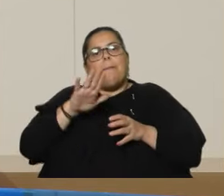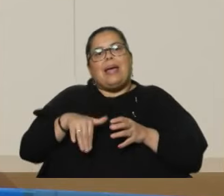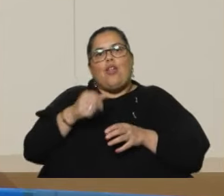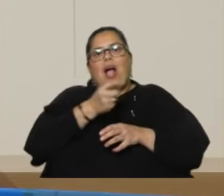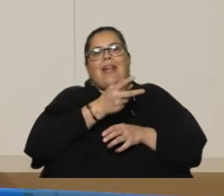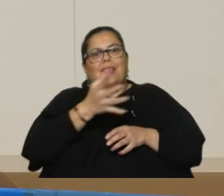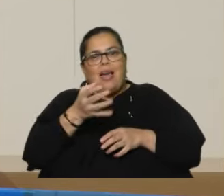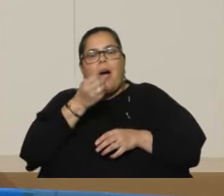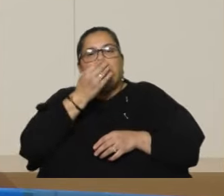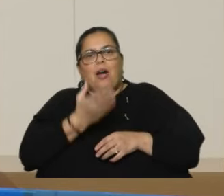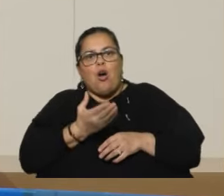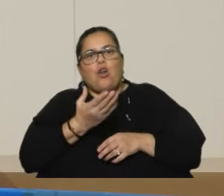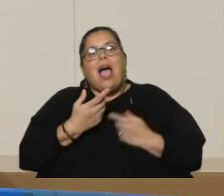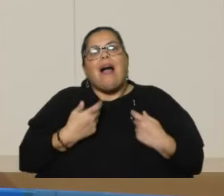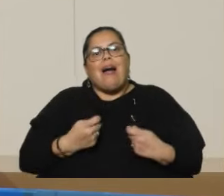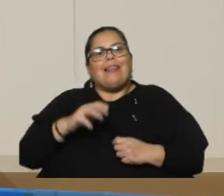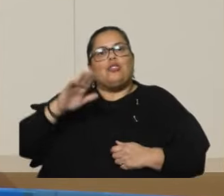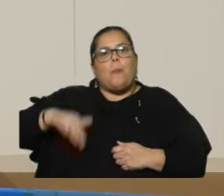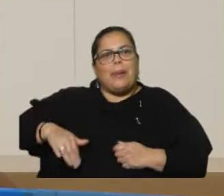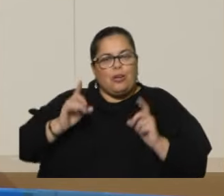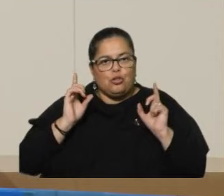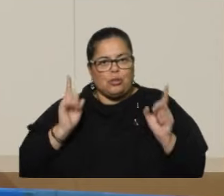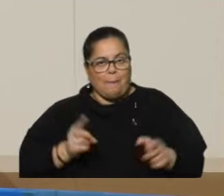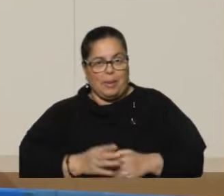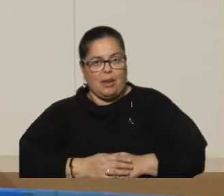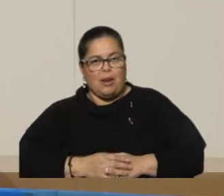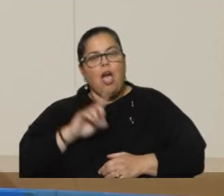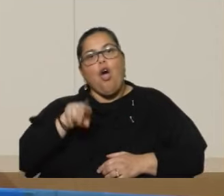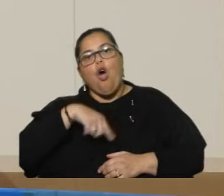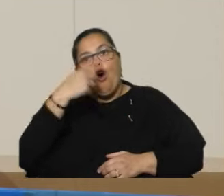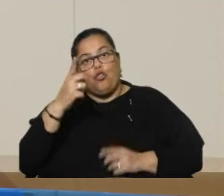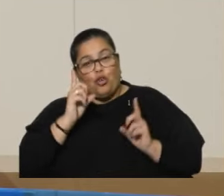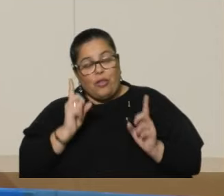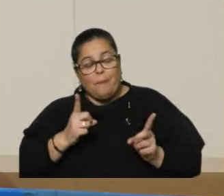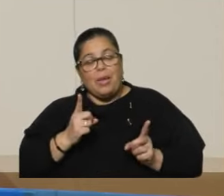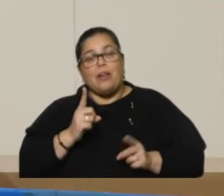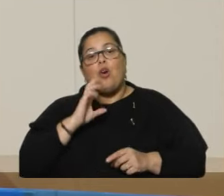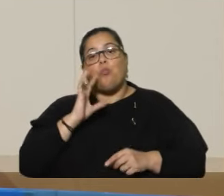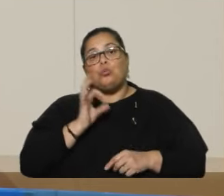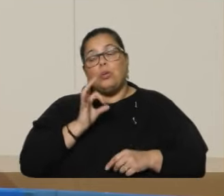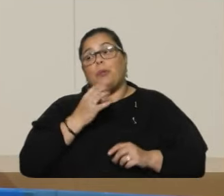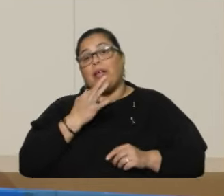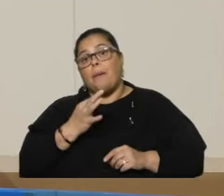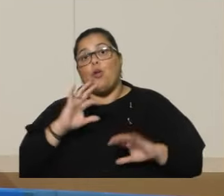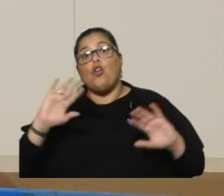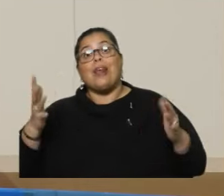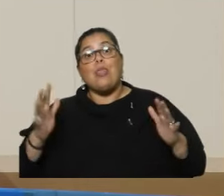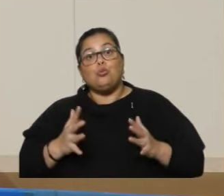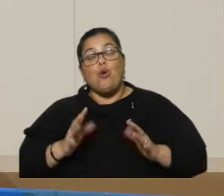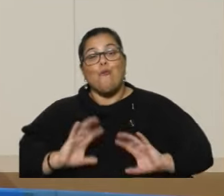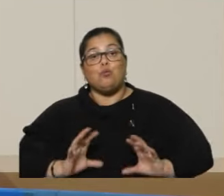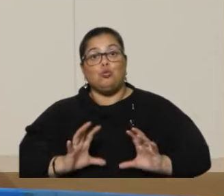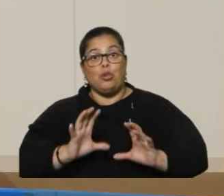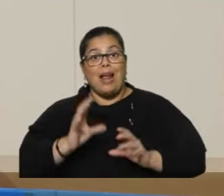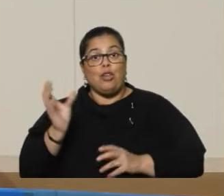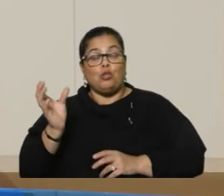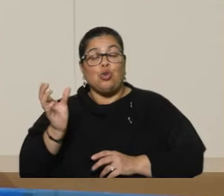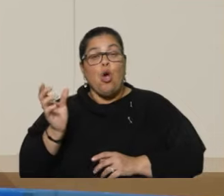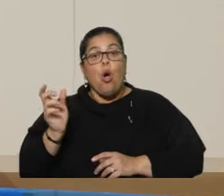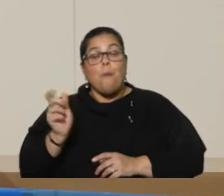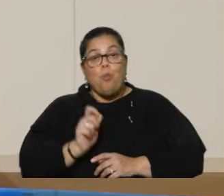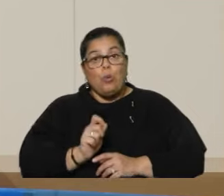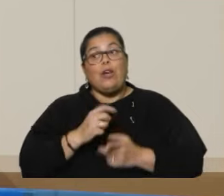Y después estamos planteando que hay oportunidades de reducción de la cantidad de funcionarios públicos sin echar a nadie. Pero lo que decimos es que todos los años